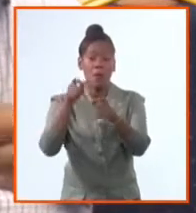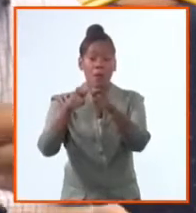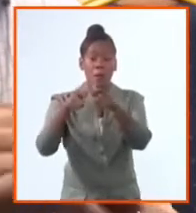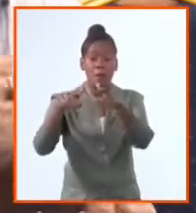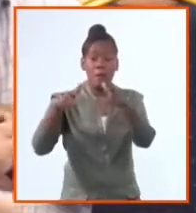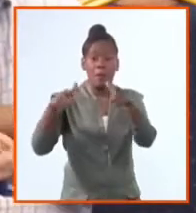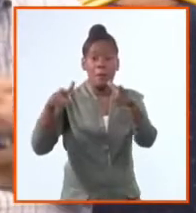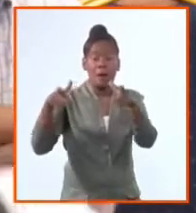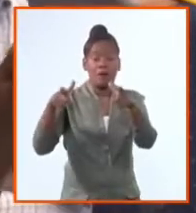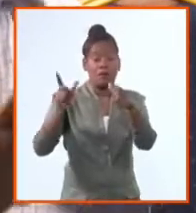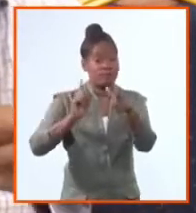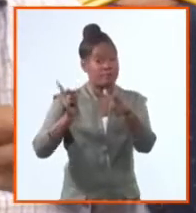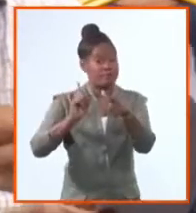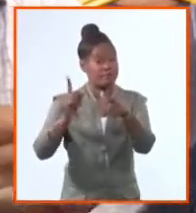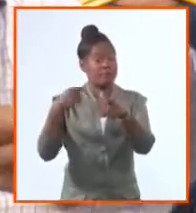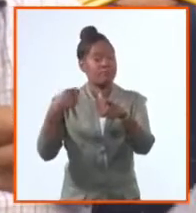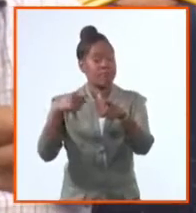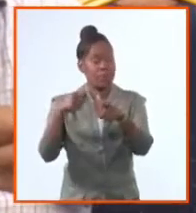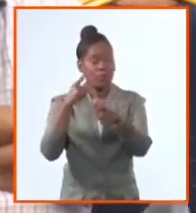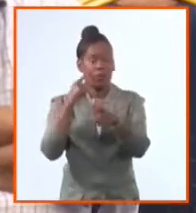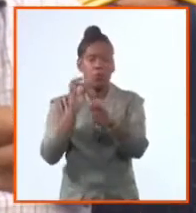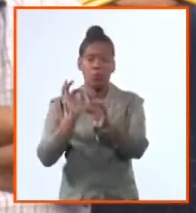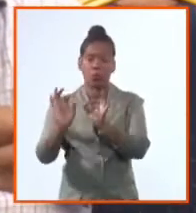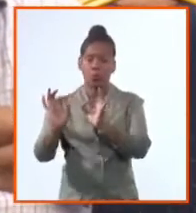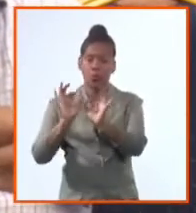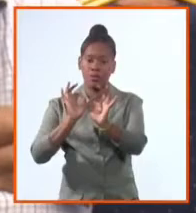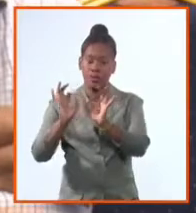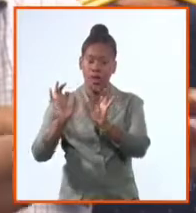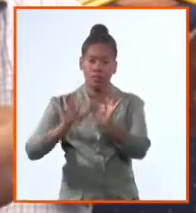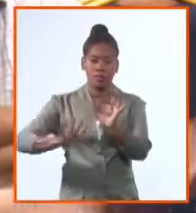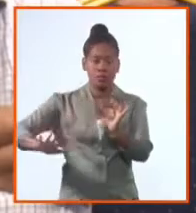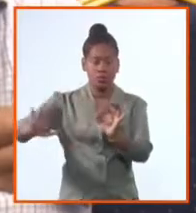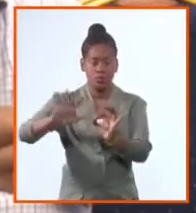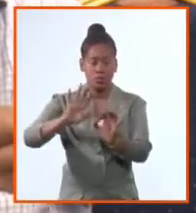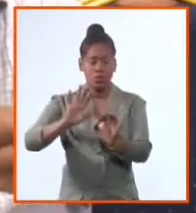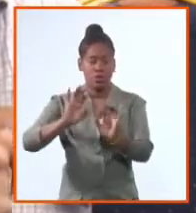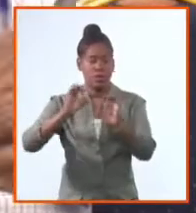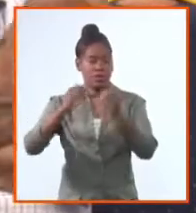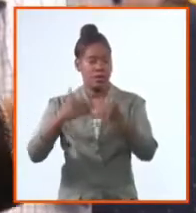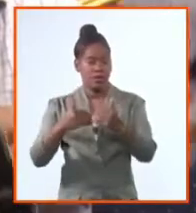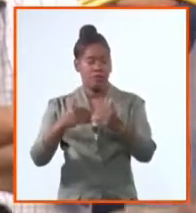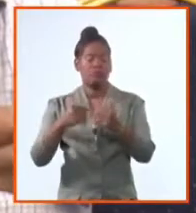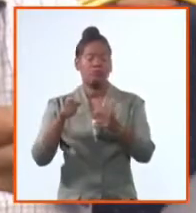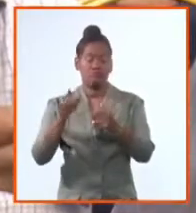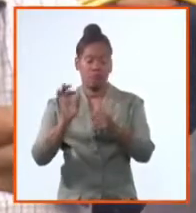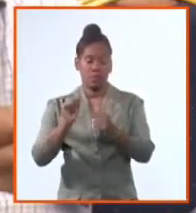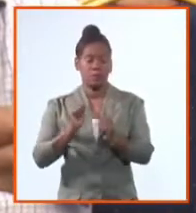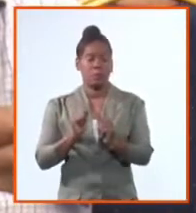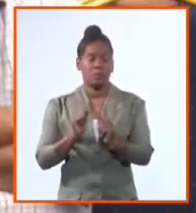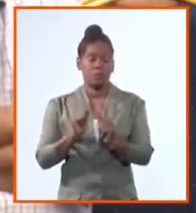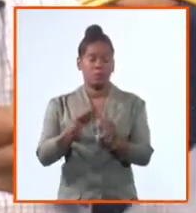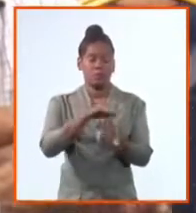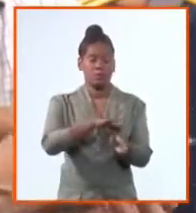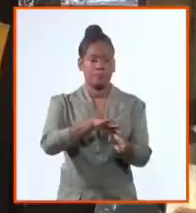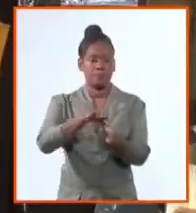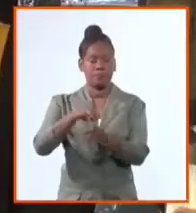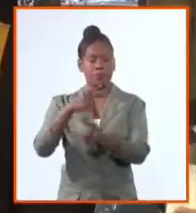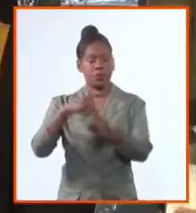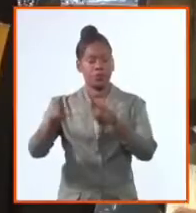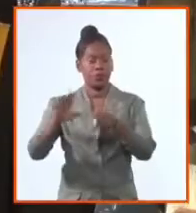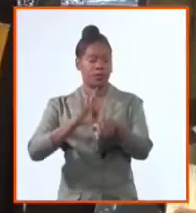El tema de la interrelación infecciones y crónicas. el cáncer por un lado, pero